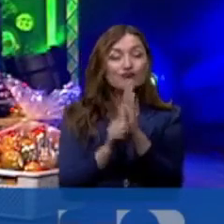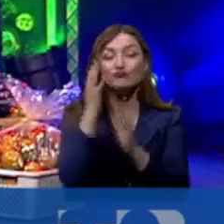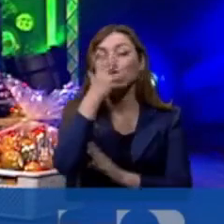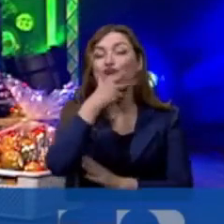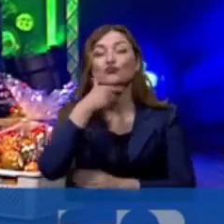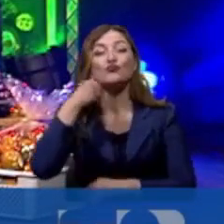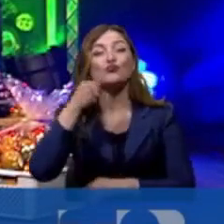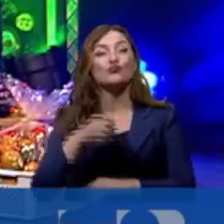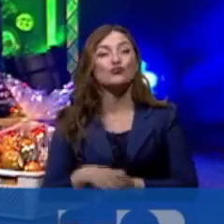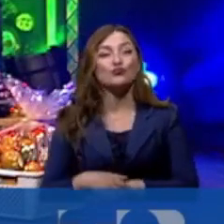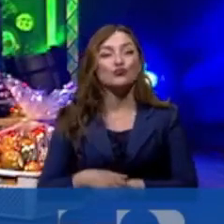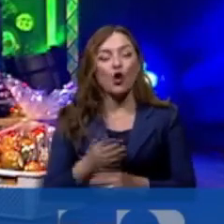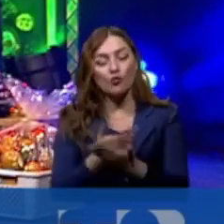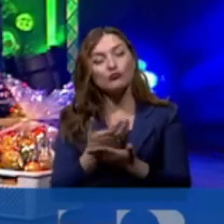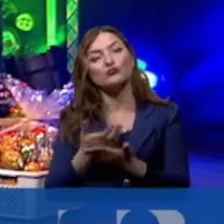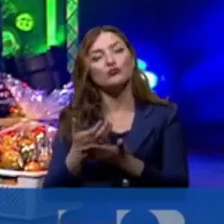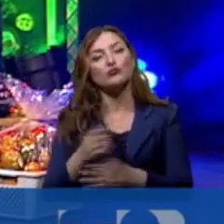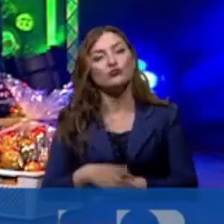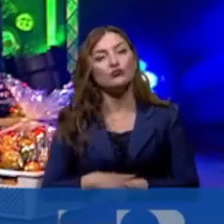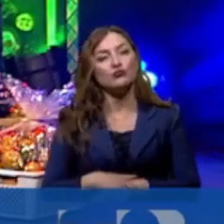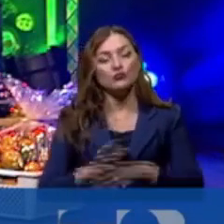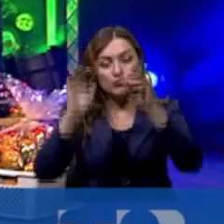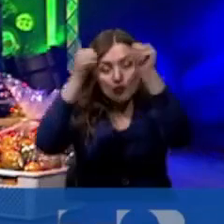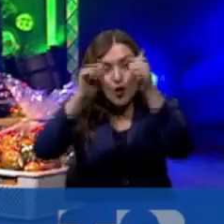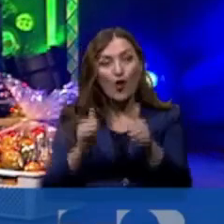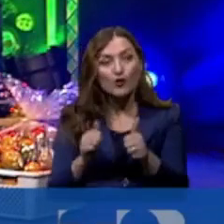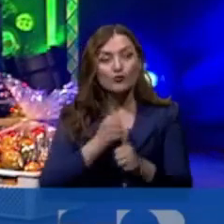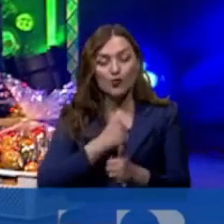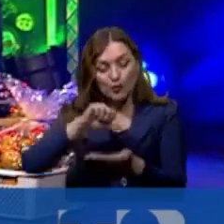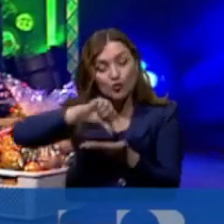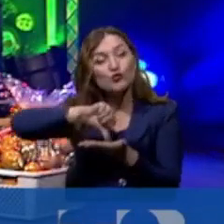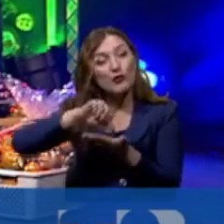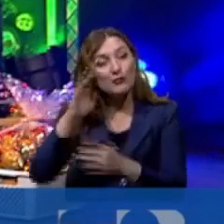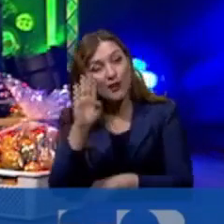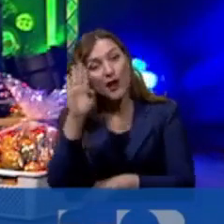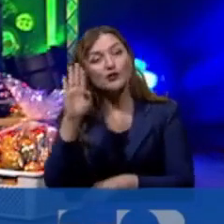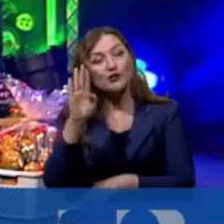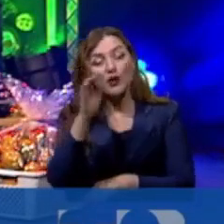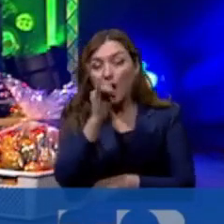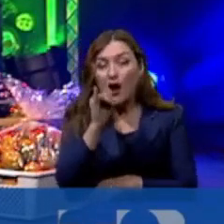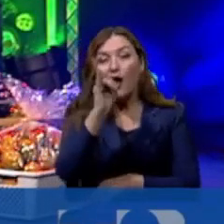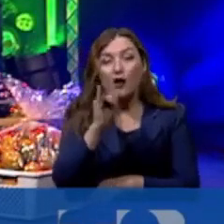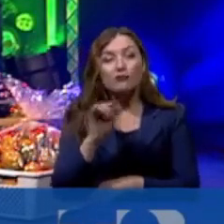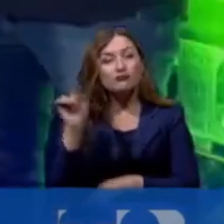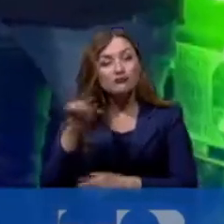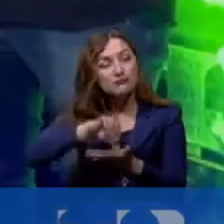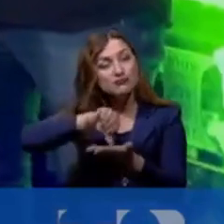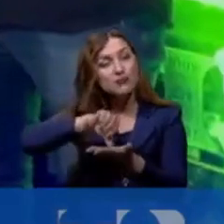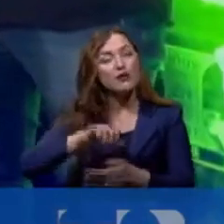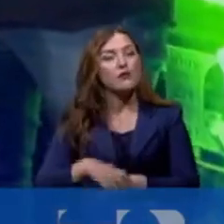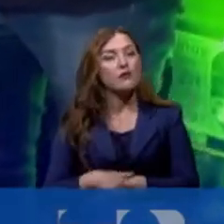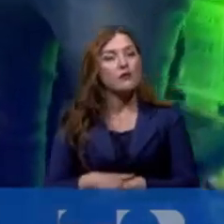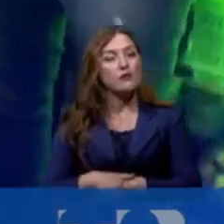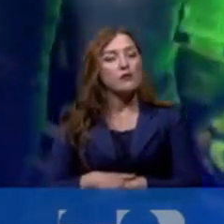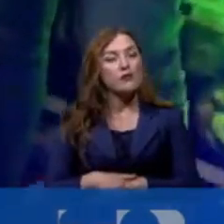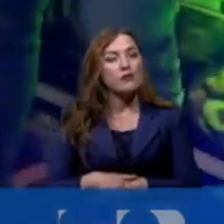maravillosas que son parte de la, del arte de nuestra ciudad, tenemos el licor típico de nuestra ciudad. Ya vamos a